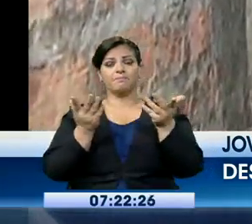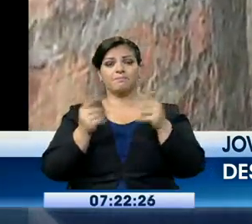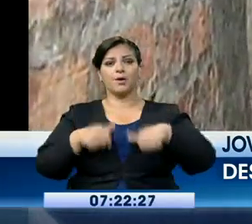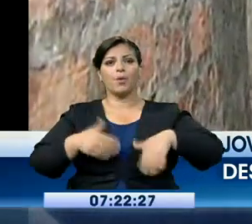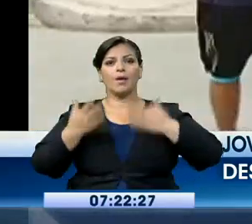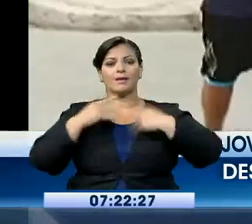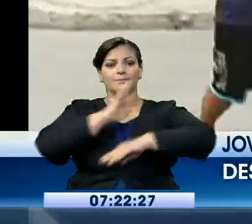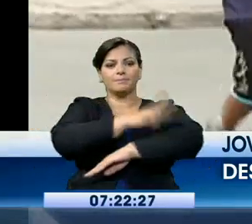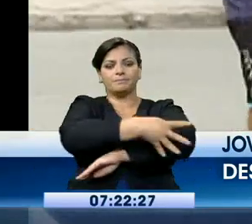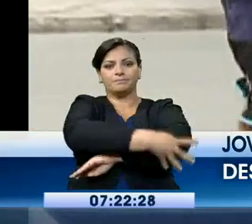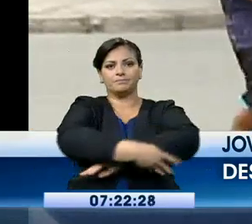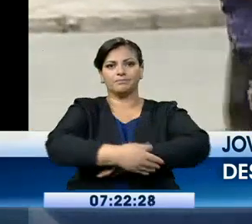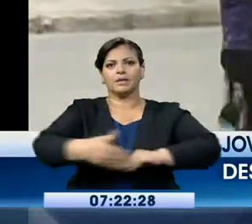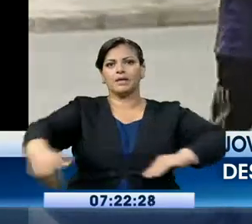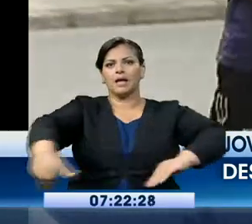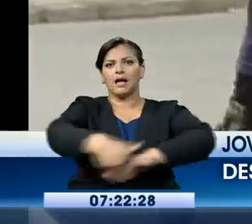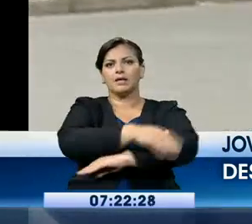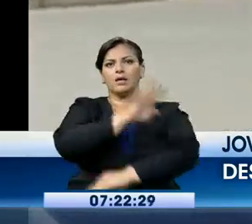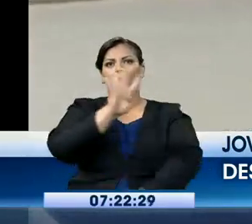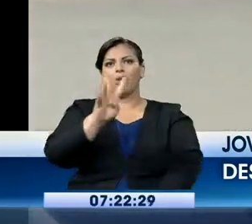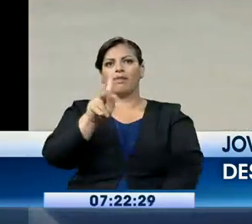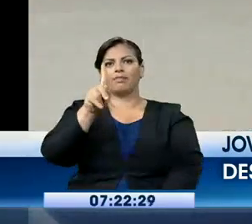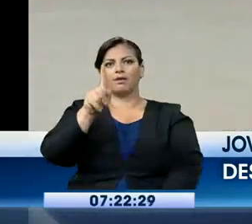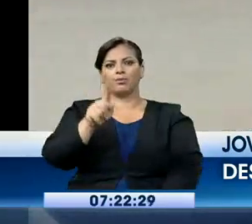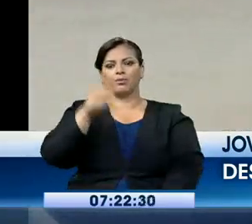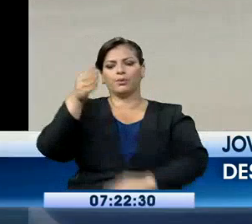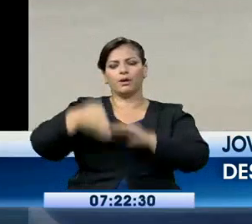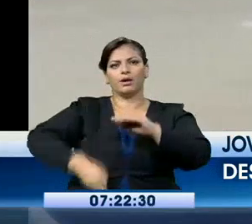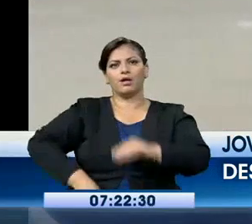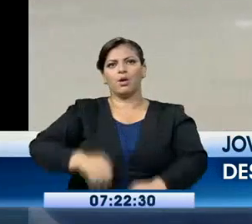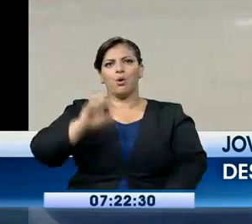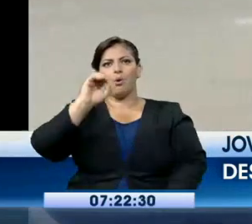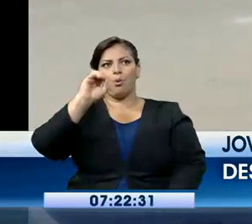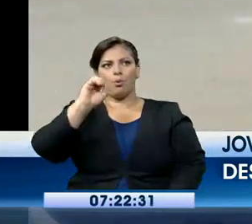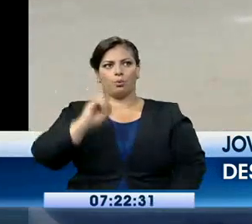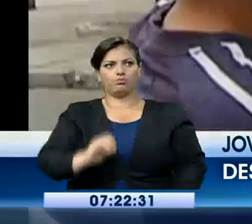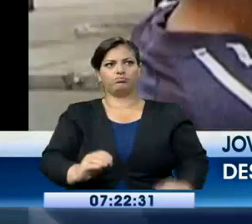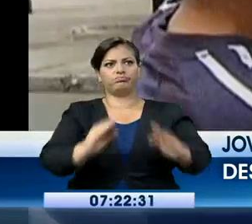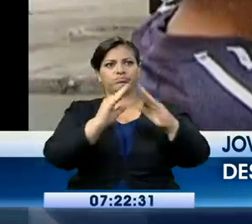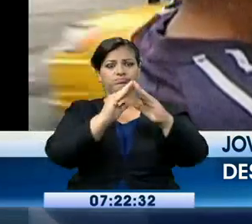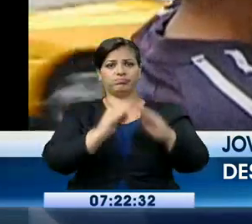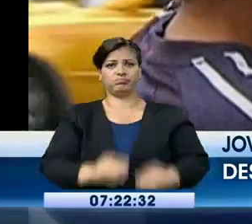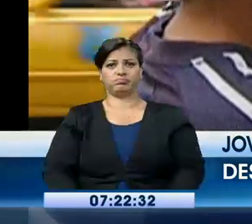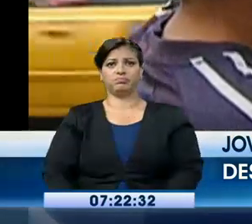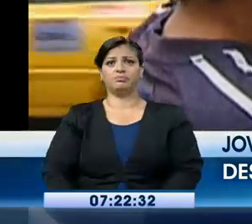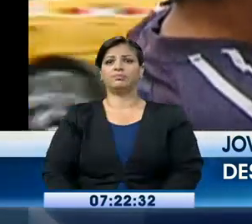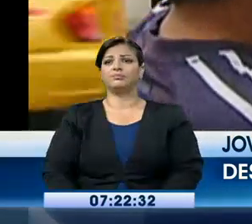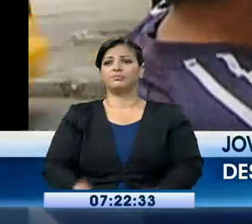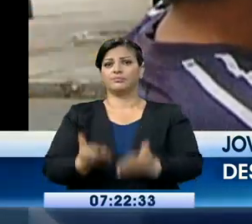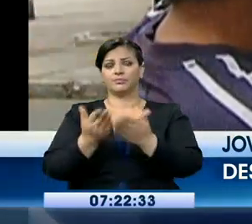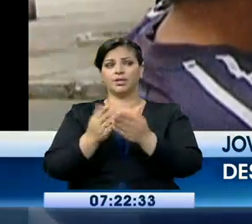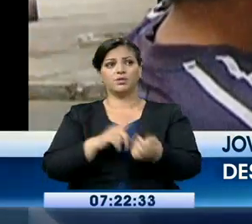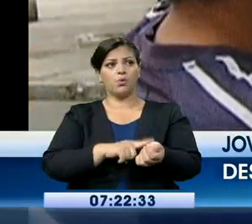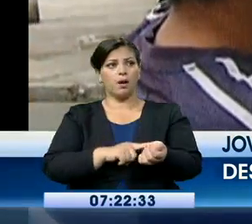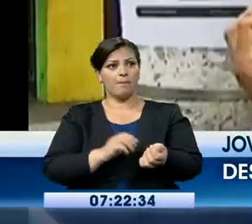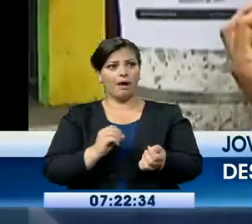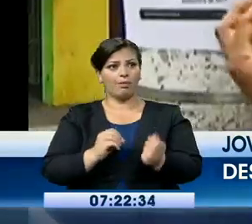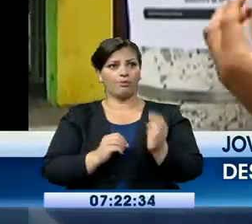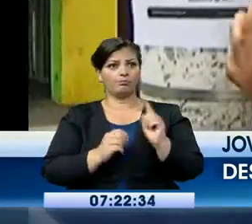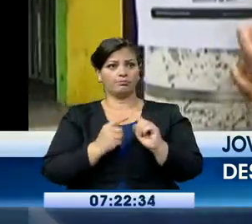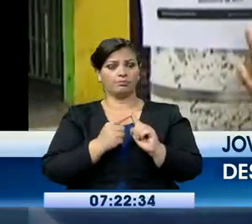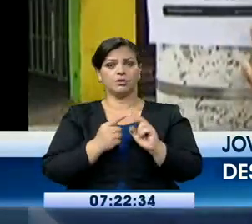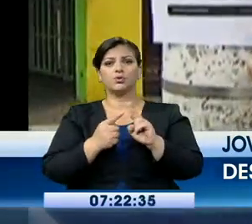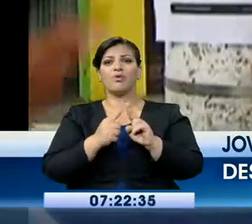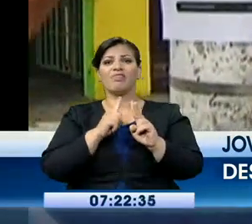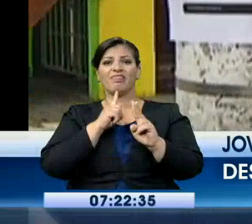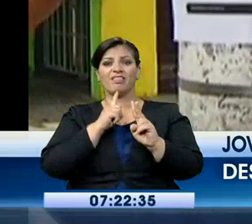de la ciudad. Su hermano y su tío no descansan, entregando y pegando en los postes estas hojas volantes, en